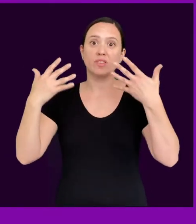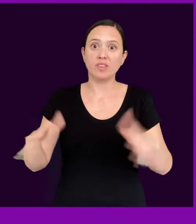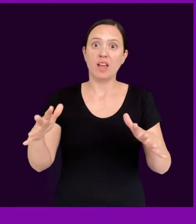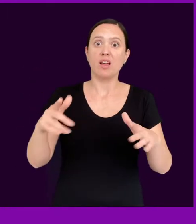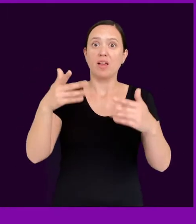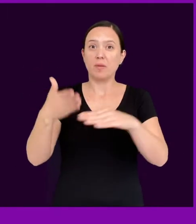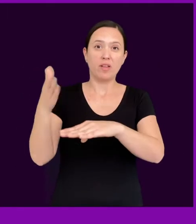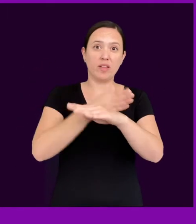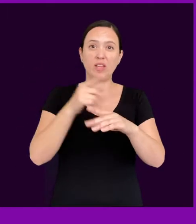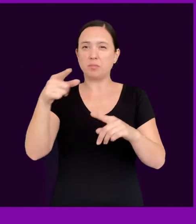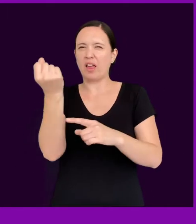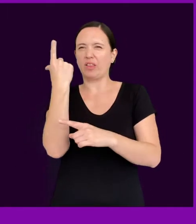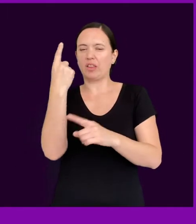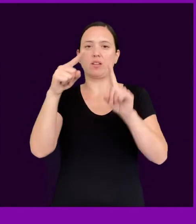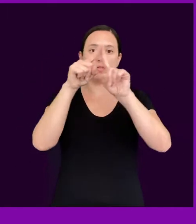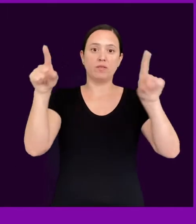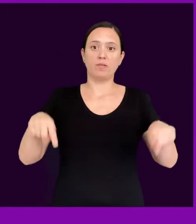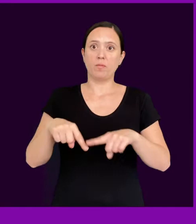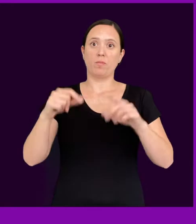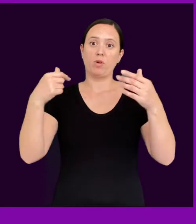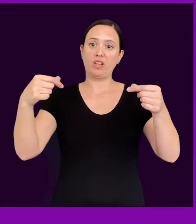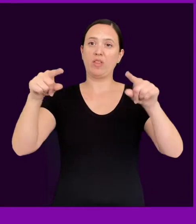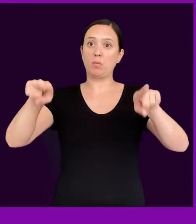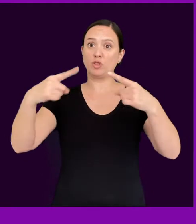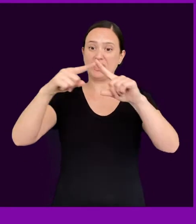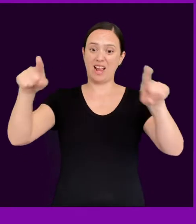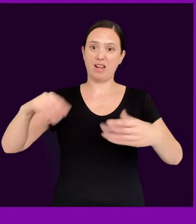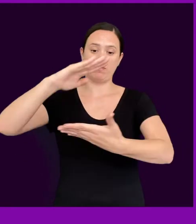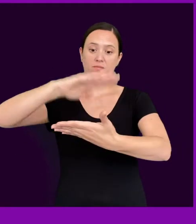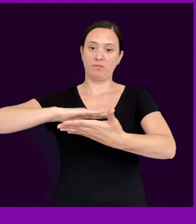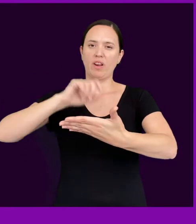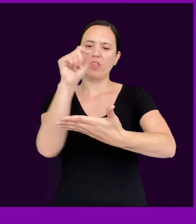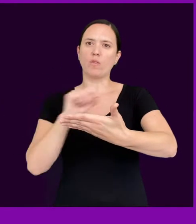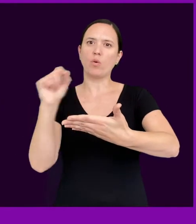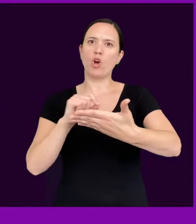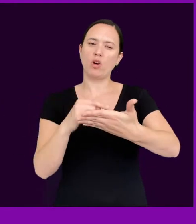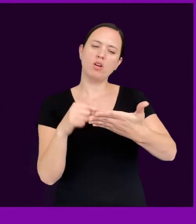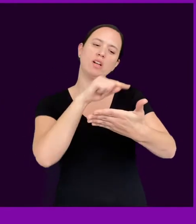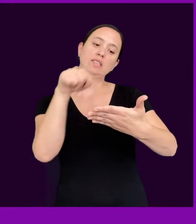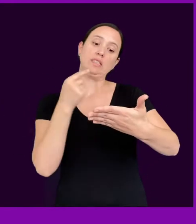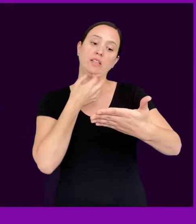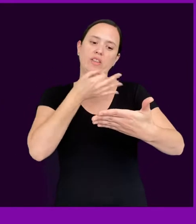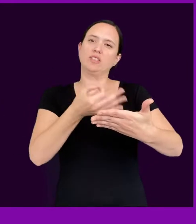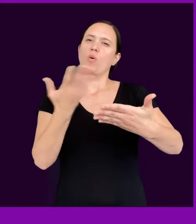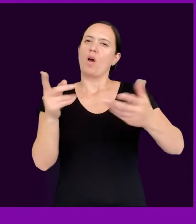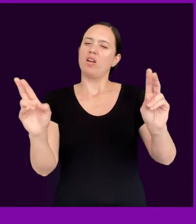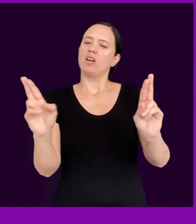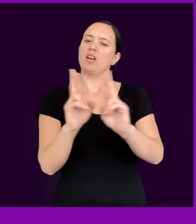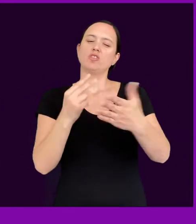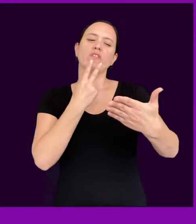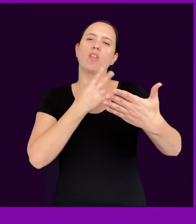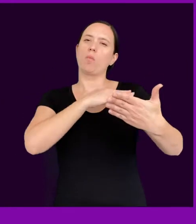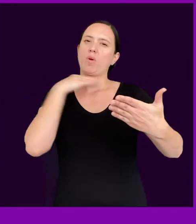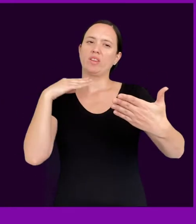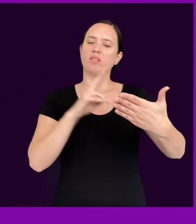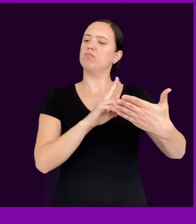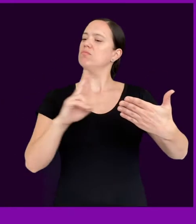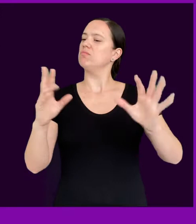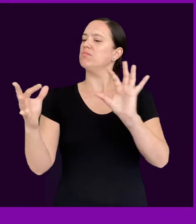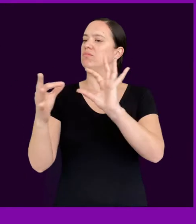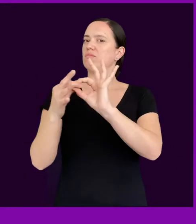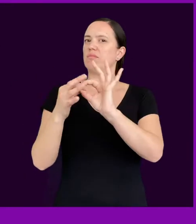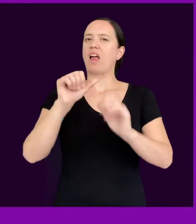Te mostraremos una obra para que la analicemos. Esta es una carátula del disco Vida y Muerte de la banda compatriota del